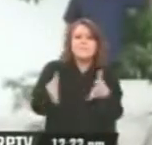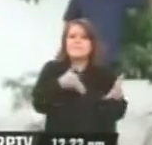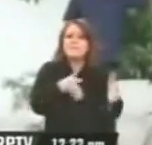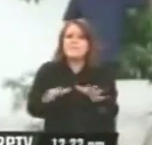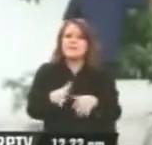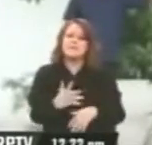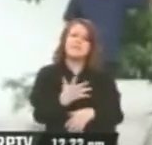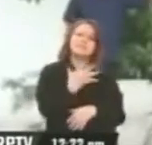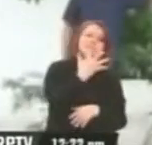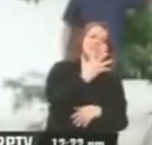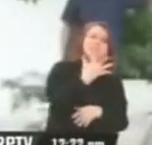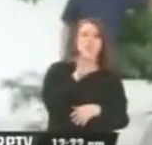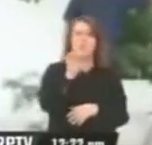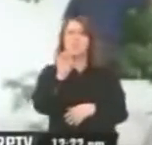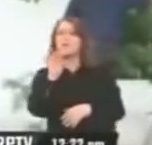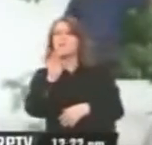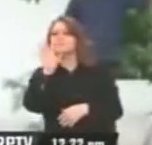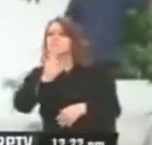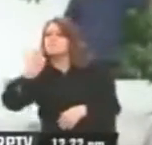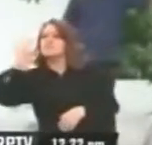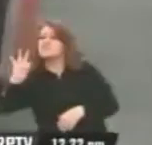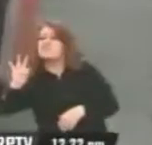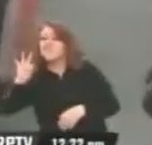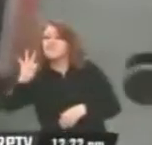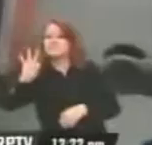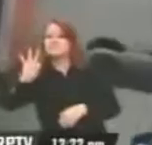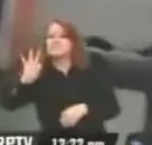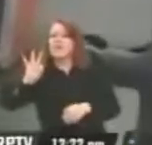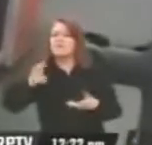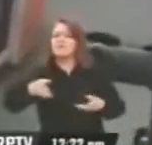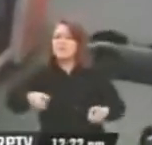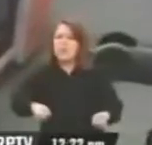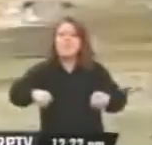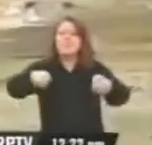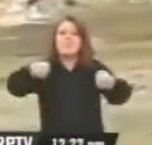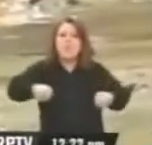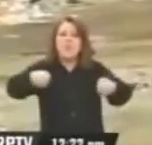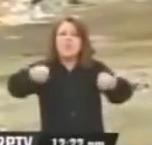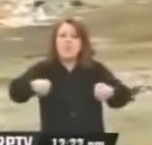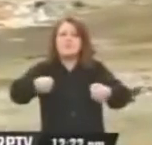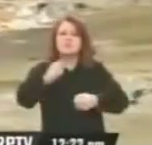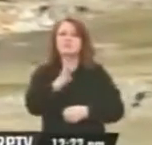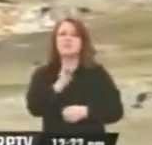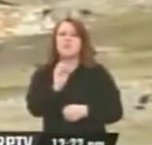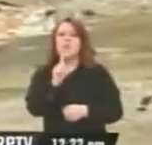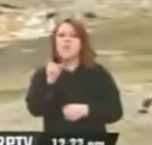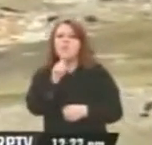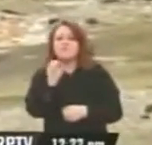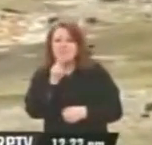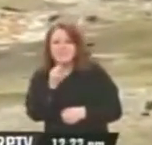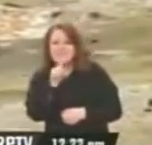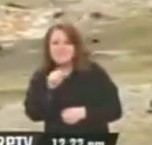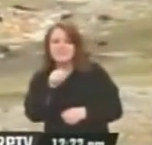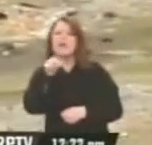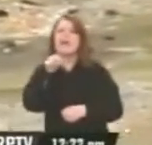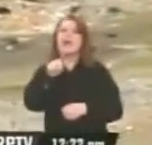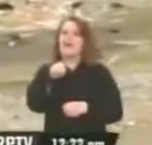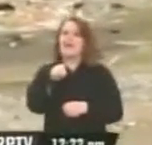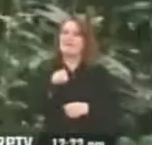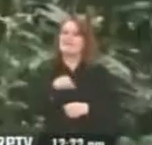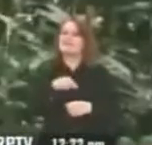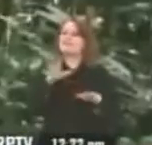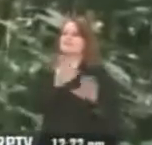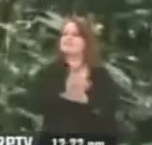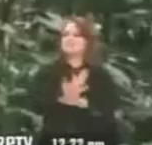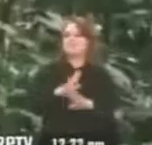el 5 y el 15% de las emisiones provienen de bolsas plásticas o mal manejo de residuos. Las bolsas tienen un impacto